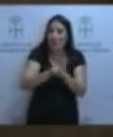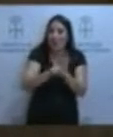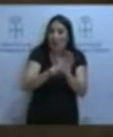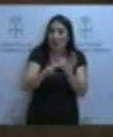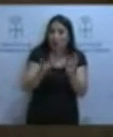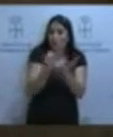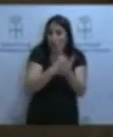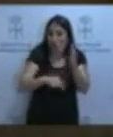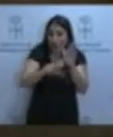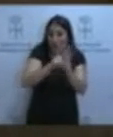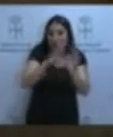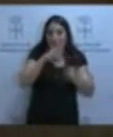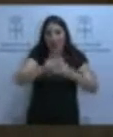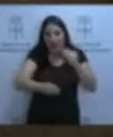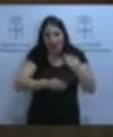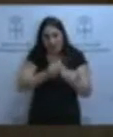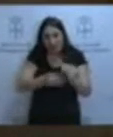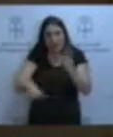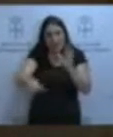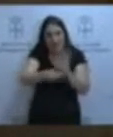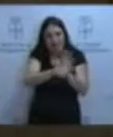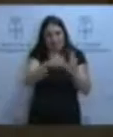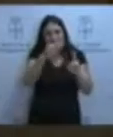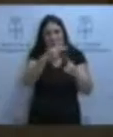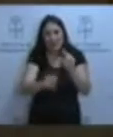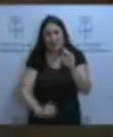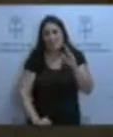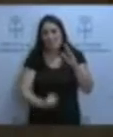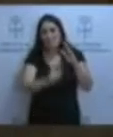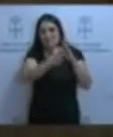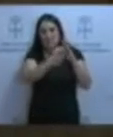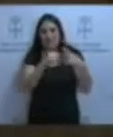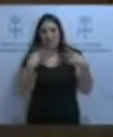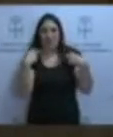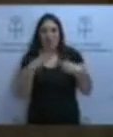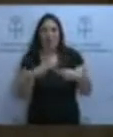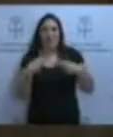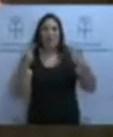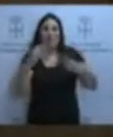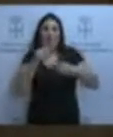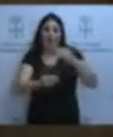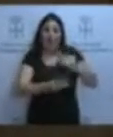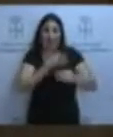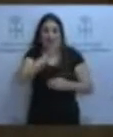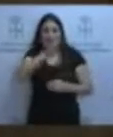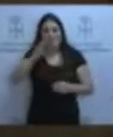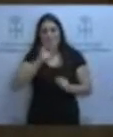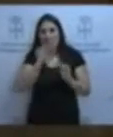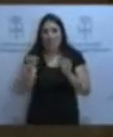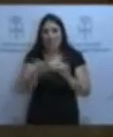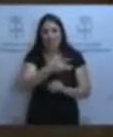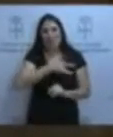a ser legal, porque se ha hecho el mayor fraude político, el mayor saqueo de la hacienda pública, lo han hecho el Partido Popular con la amnistía de Cristóbal